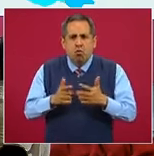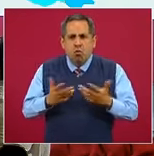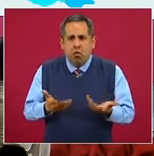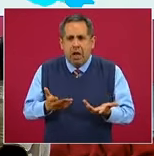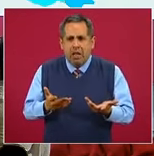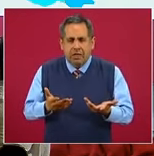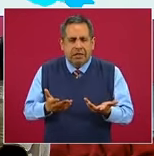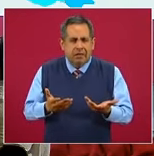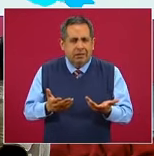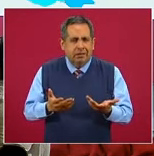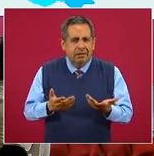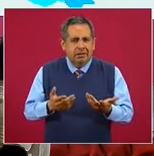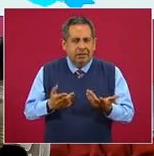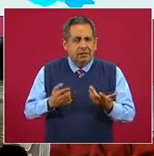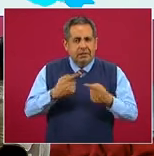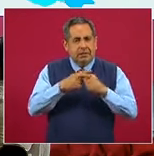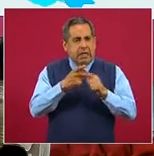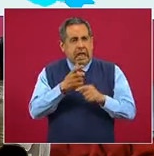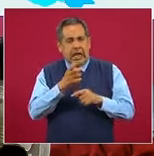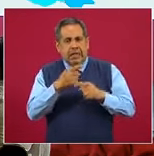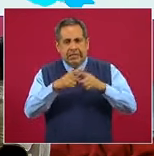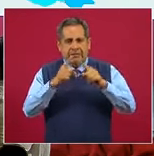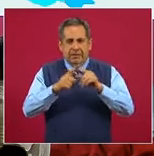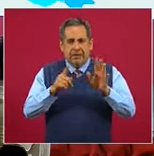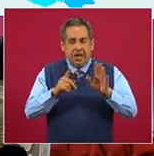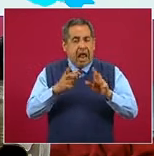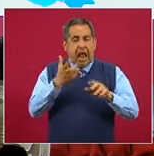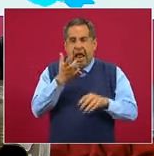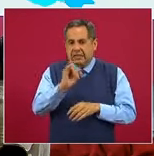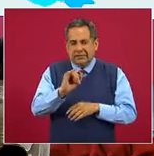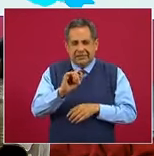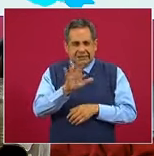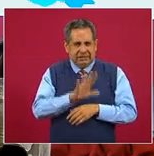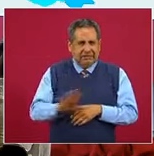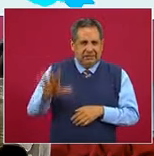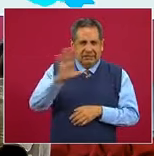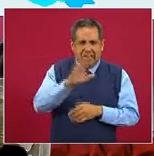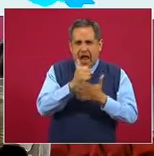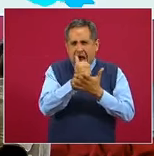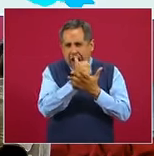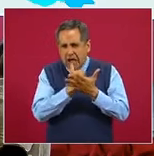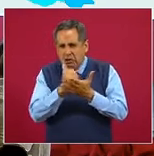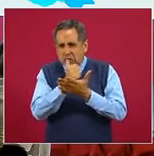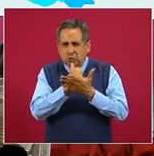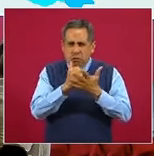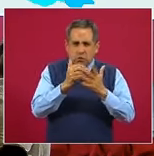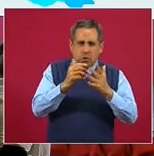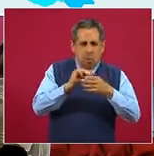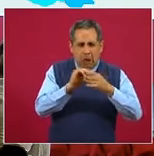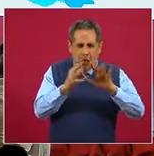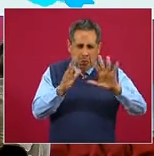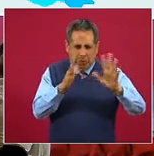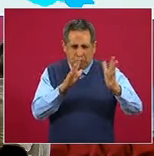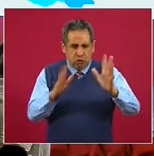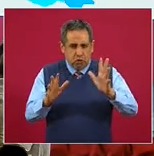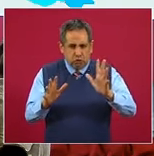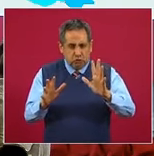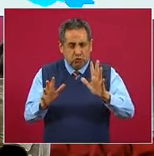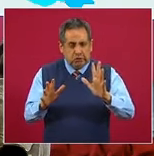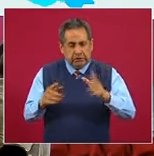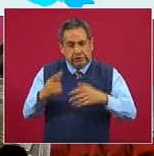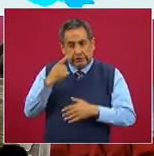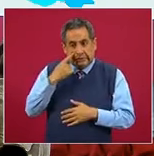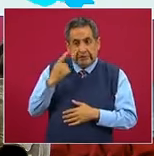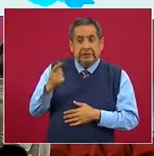encontramos en nuestro país, y prácticamente el país está pintado como entre azul y moradito, ¿no? Aquí me